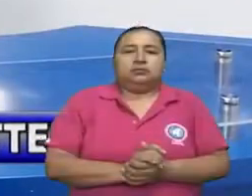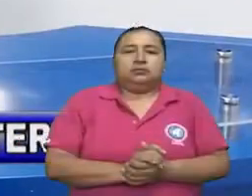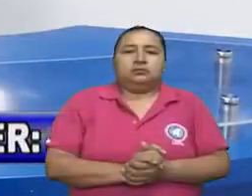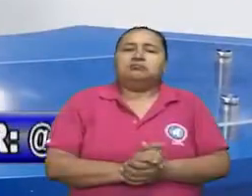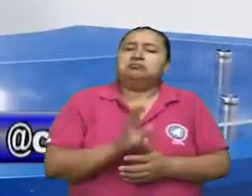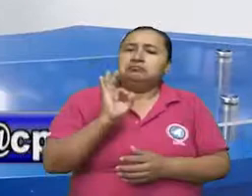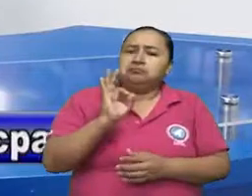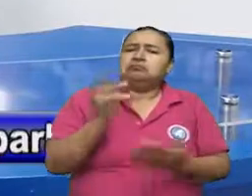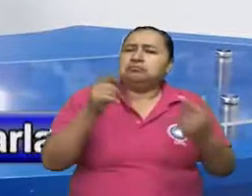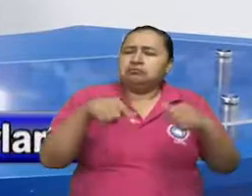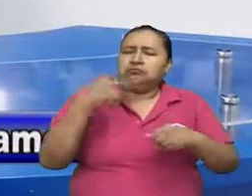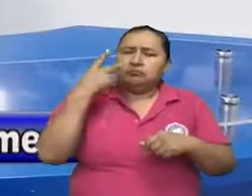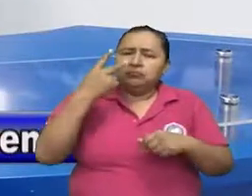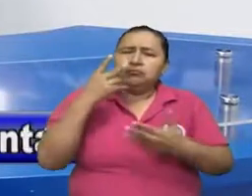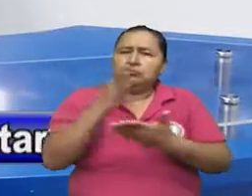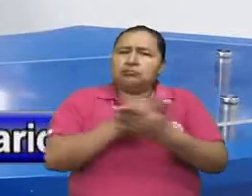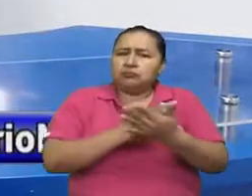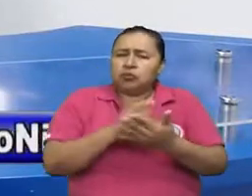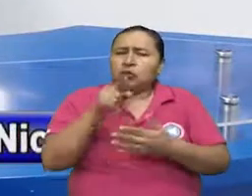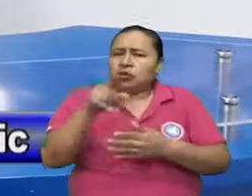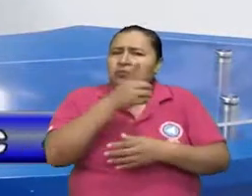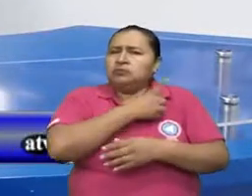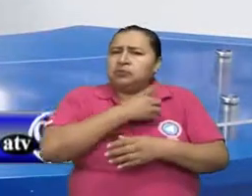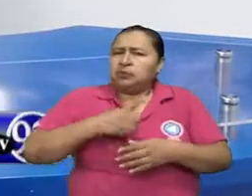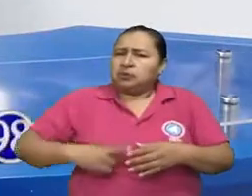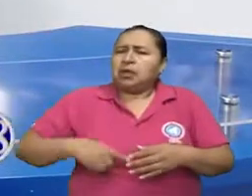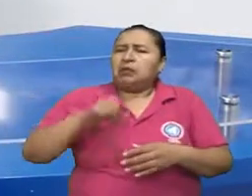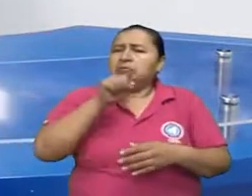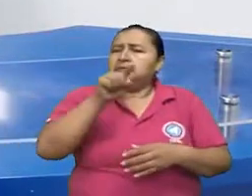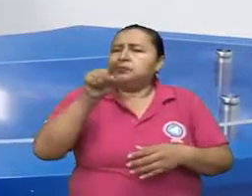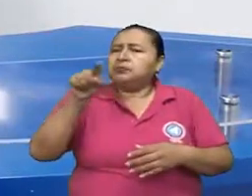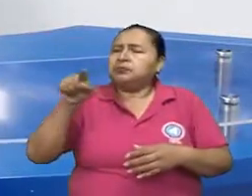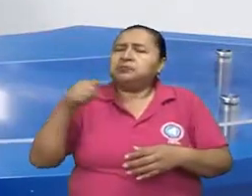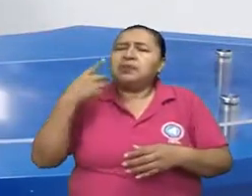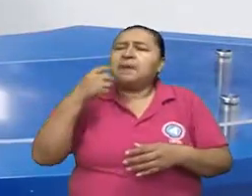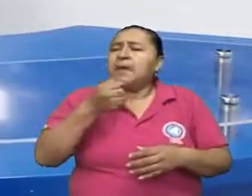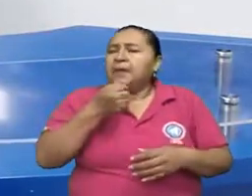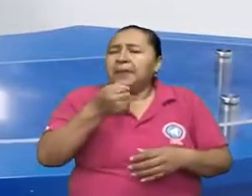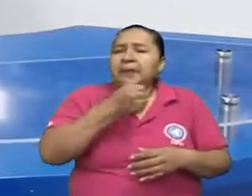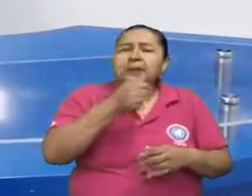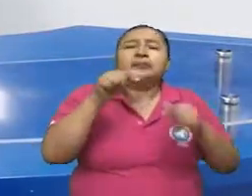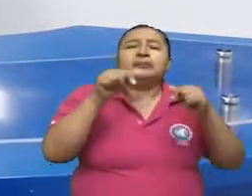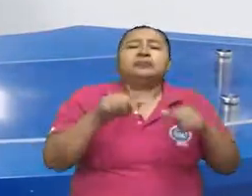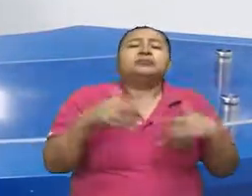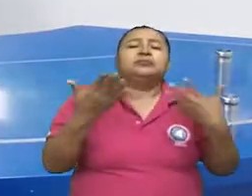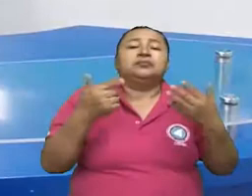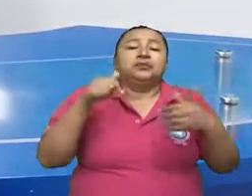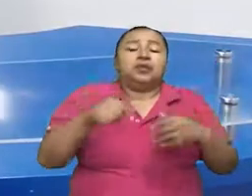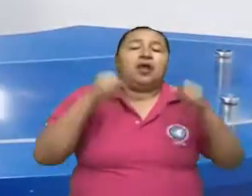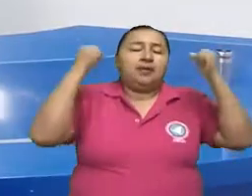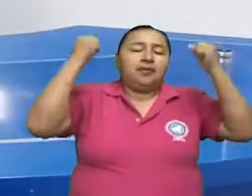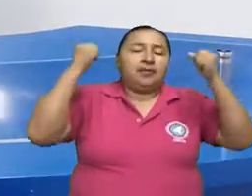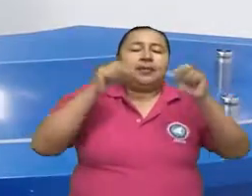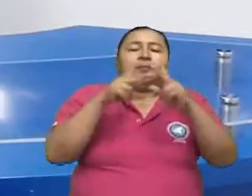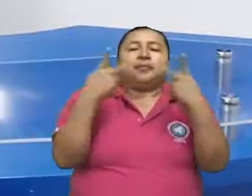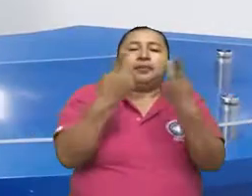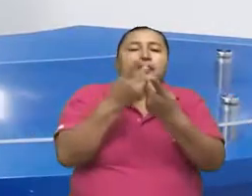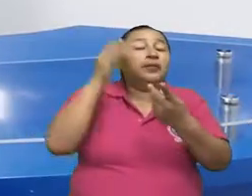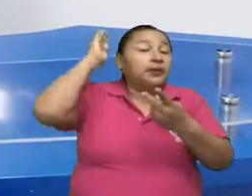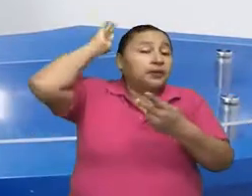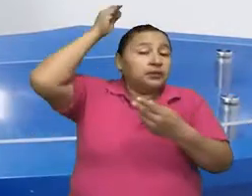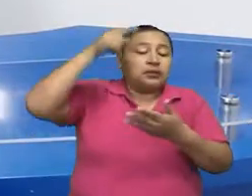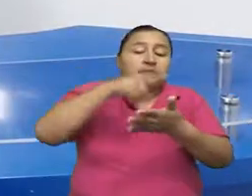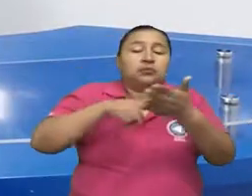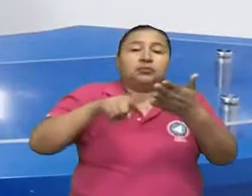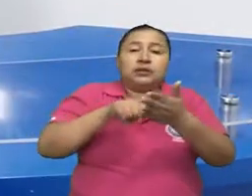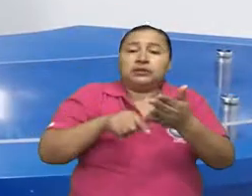Bien, y ahora les dejamos algunas reacciones emitidas por nuestros diputados y diputadas ante esta victoria del pueblo argentino en los